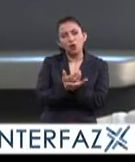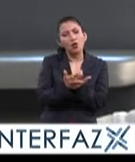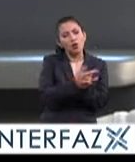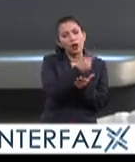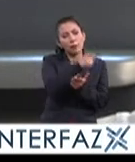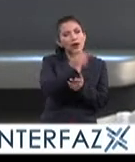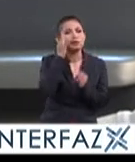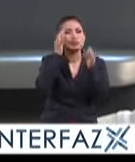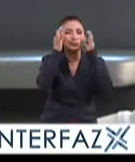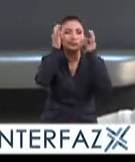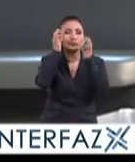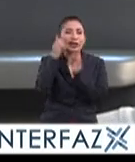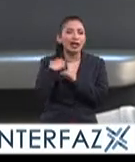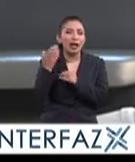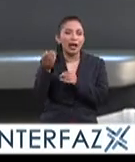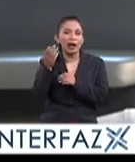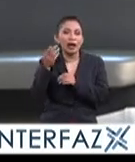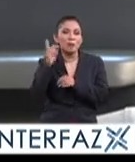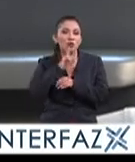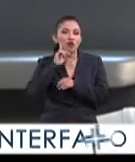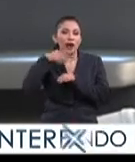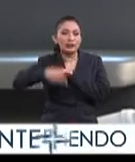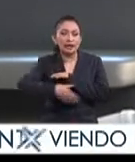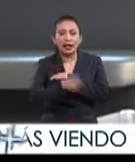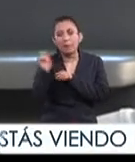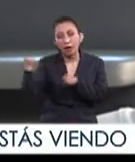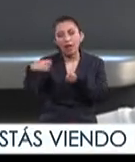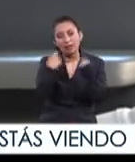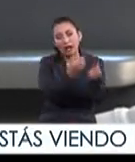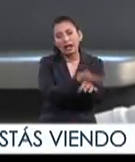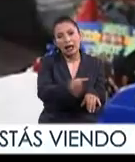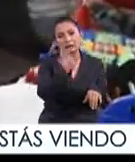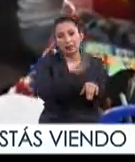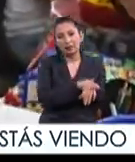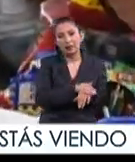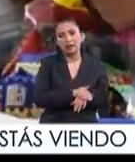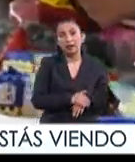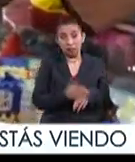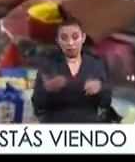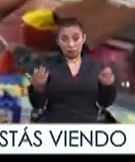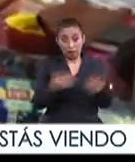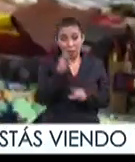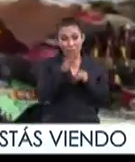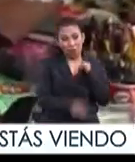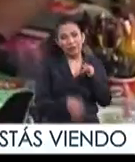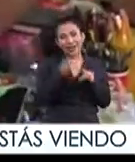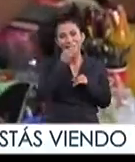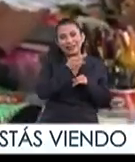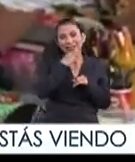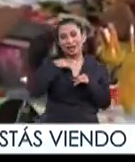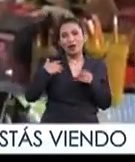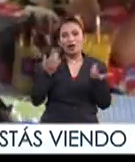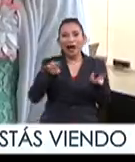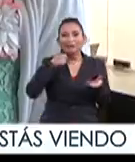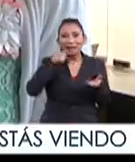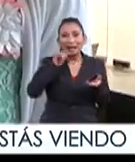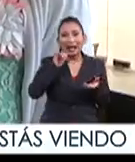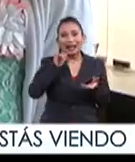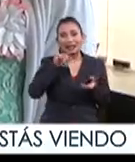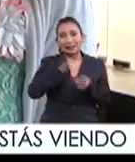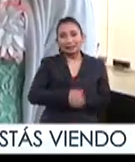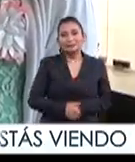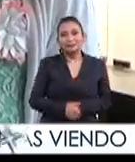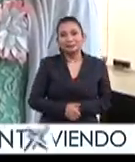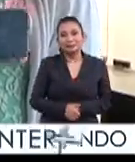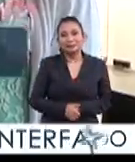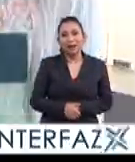contra sarampión de sirena para darles los calcetines y al final festejan con alitas.